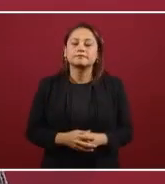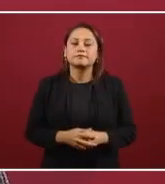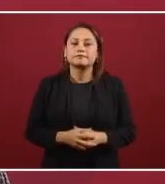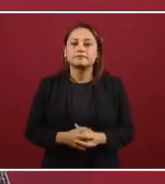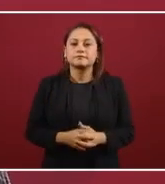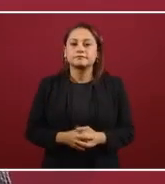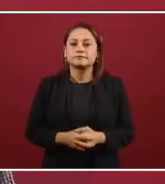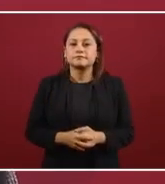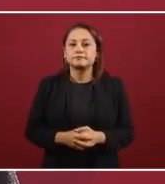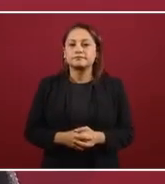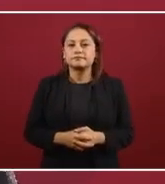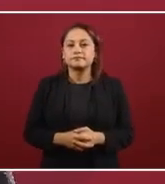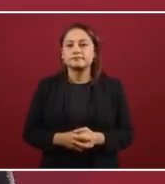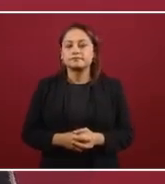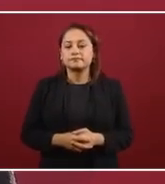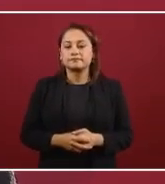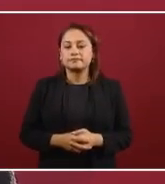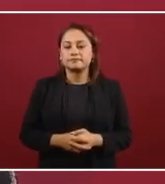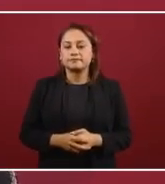tienen